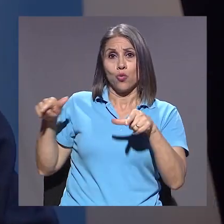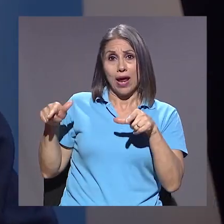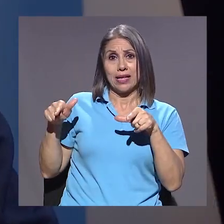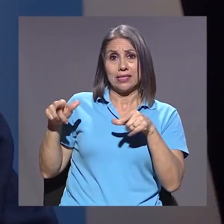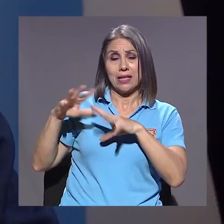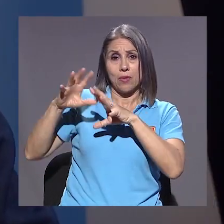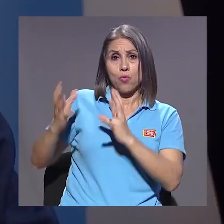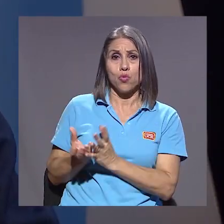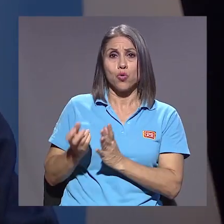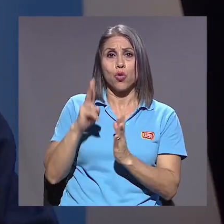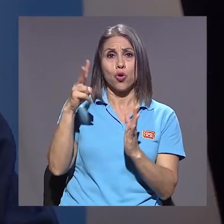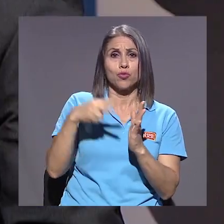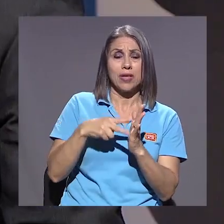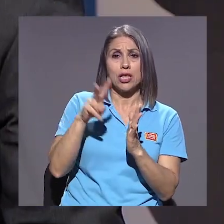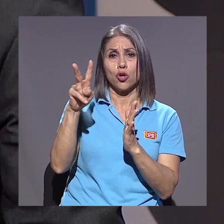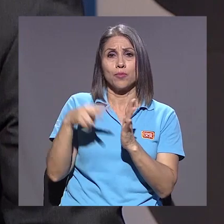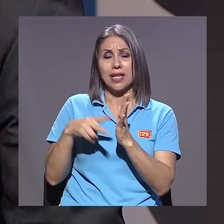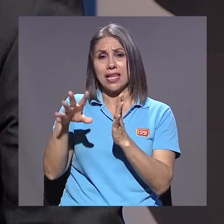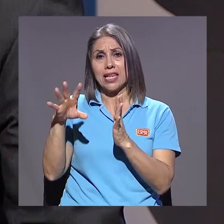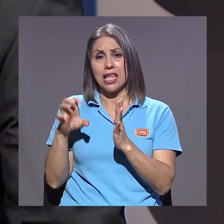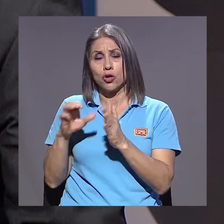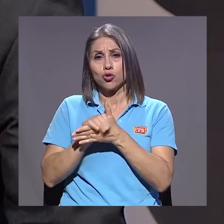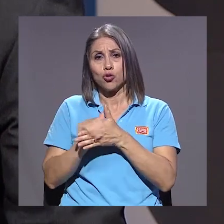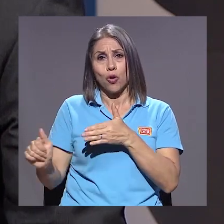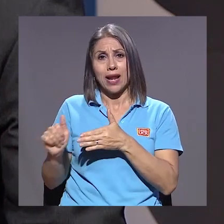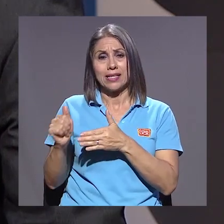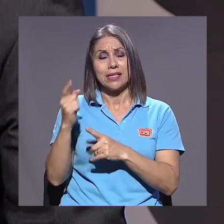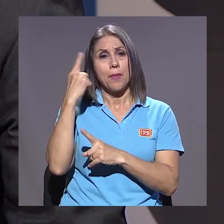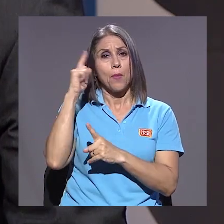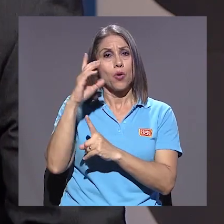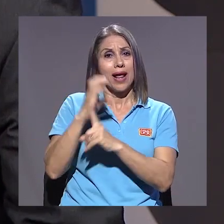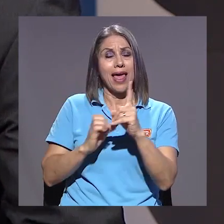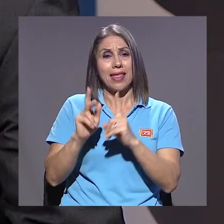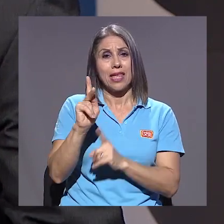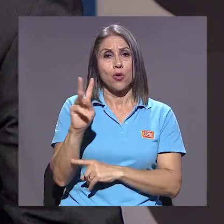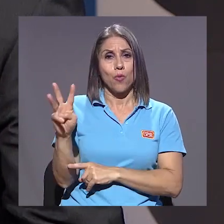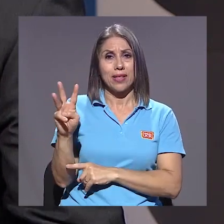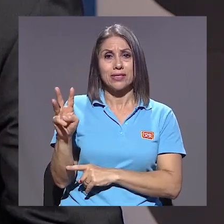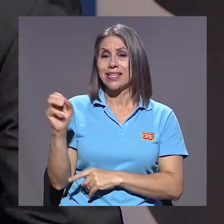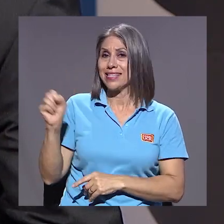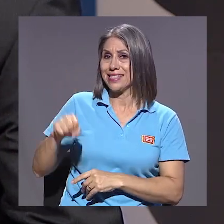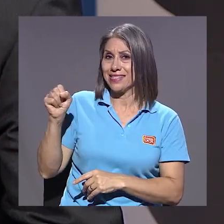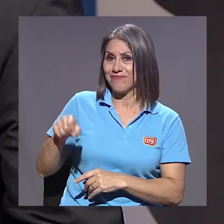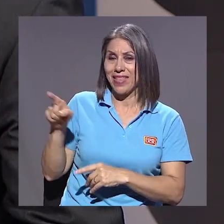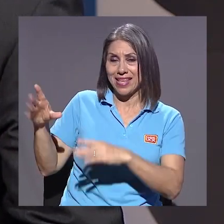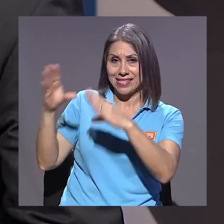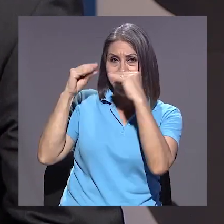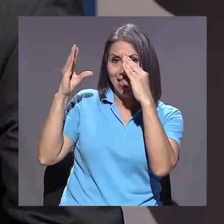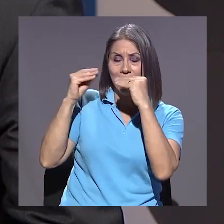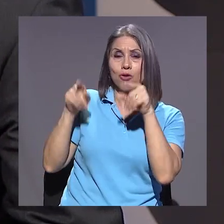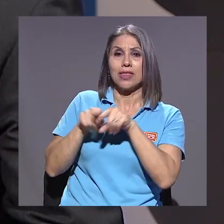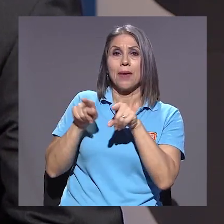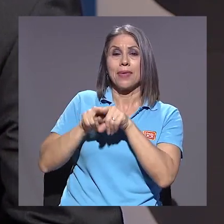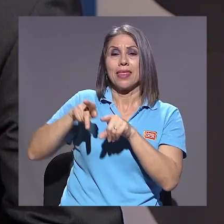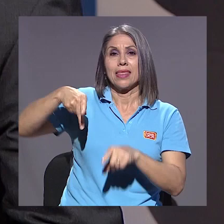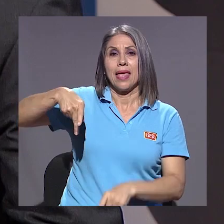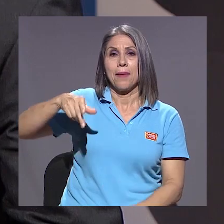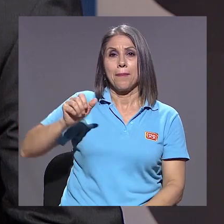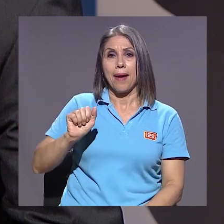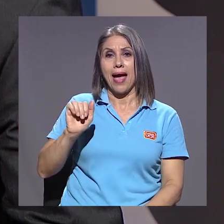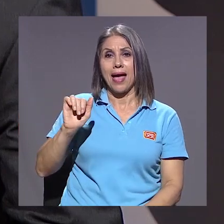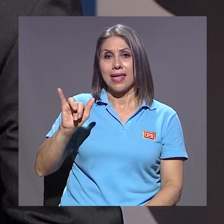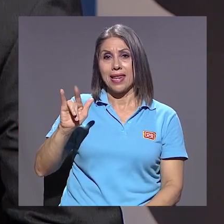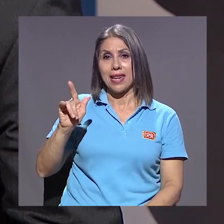$2,000, $2,500 por kilovatio. Sí, ese dato y el detalle de Pailas no lo tengo, pero lo que sí le puedo decir es